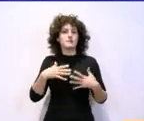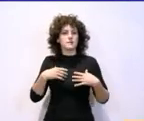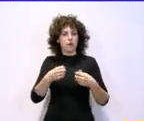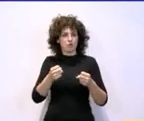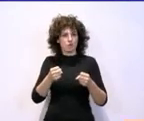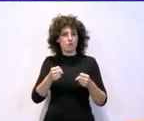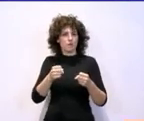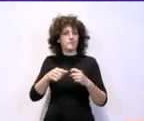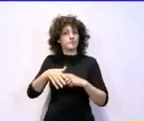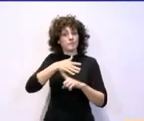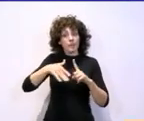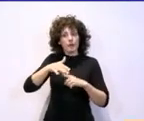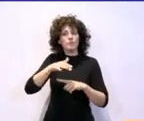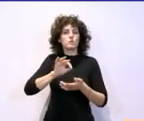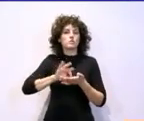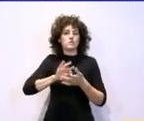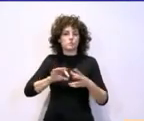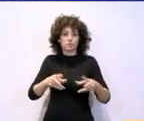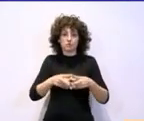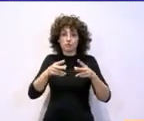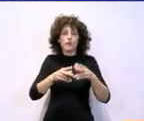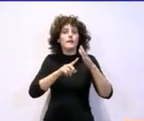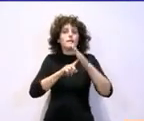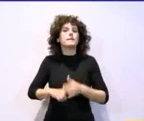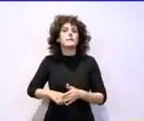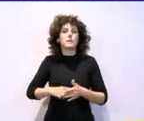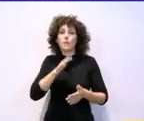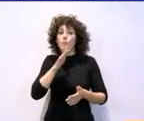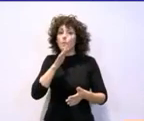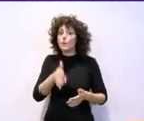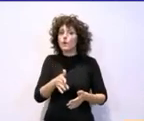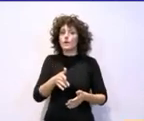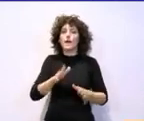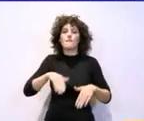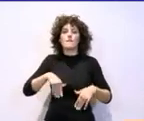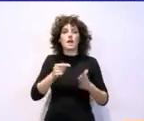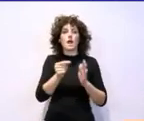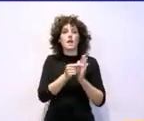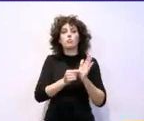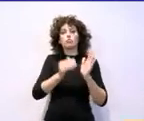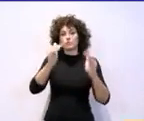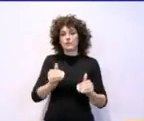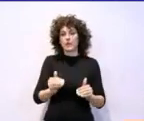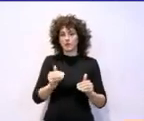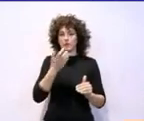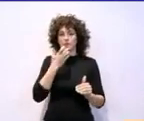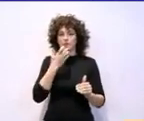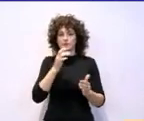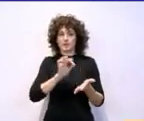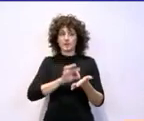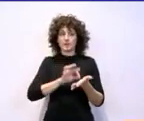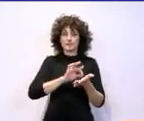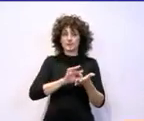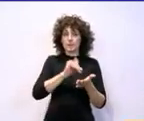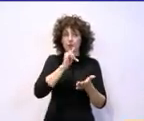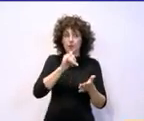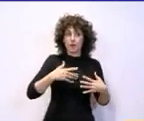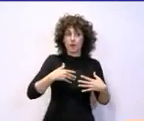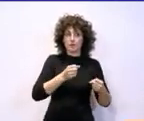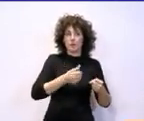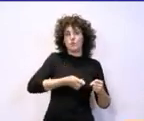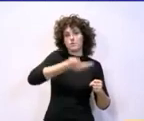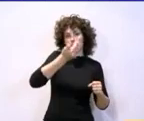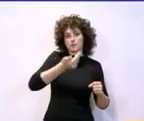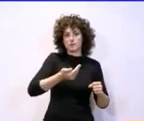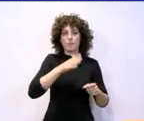del ámbito de los servicios sociales. Y los discriminan ustedes porque les dan menos puntos que a las que trabajan en el Servicio Riojano de Salud, porque